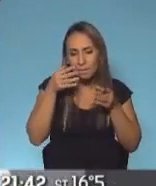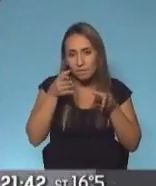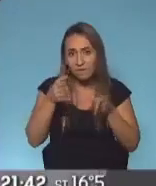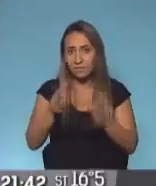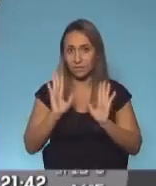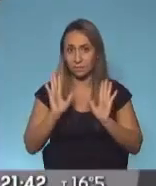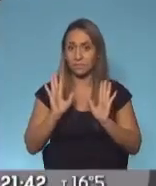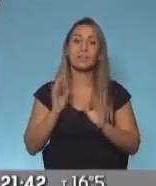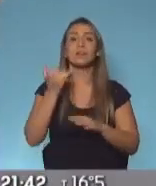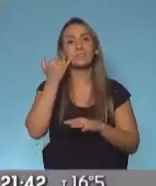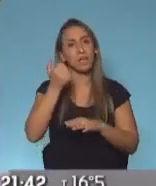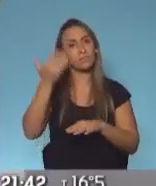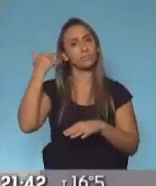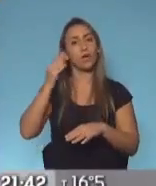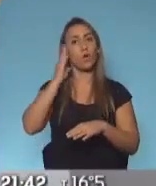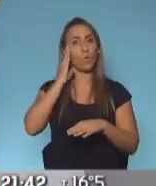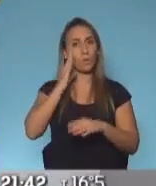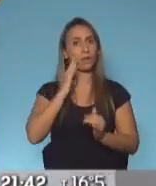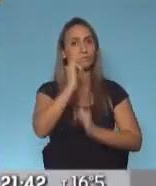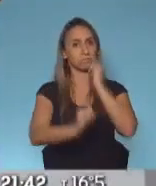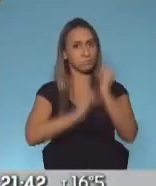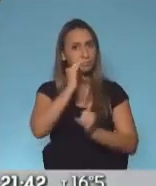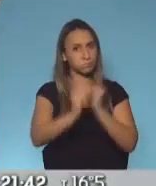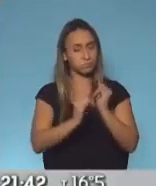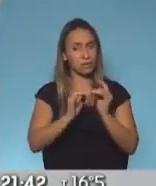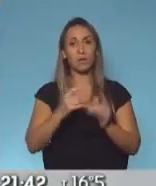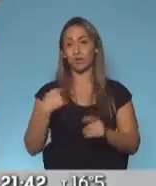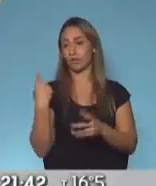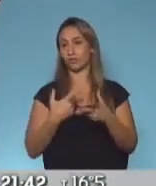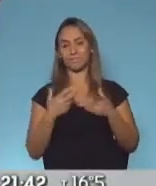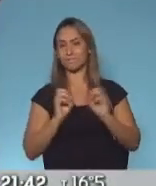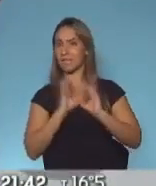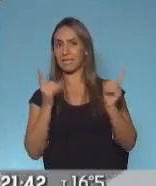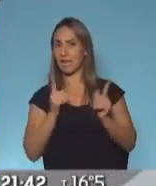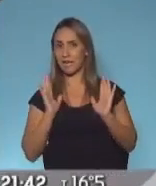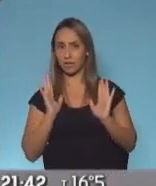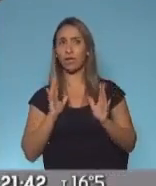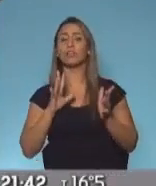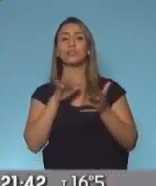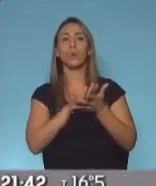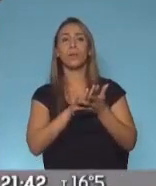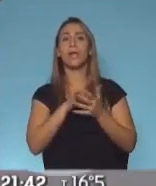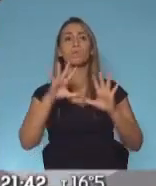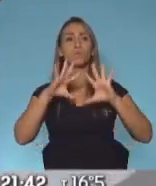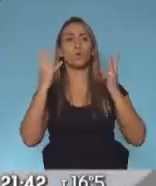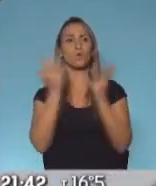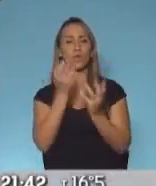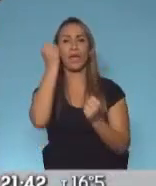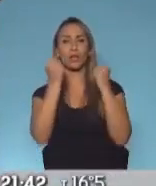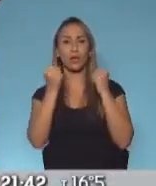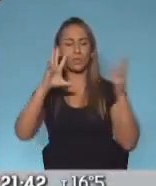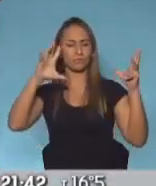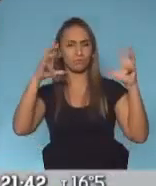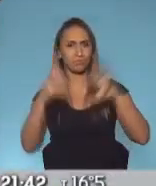bloque, primero porque no tenemos claro todavía cuál es el daño en la economía mundial que va a provocar la